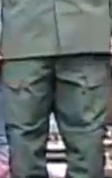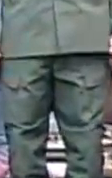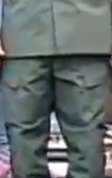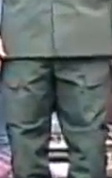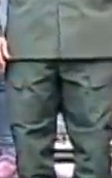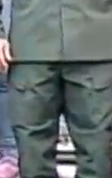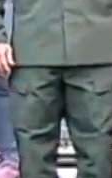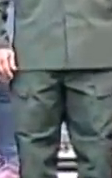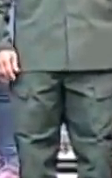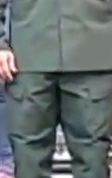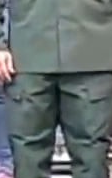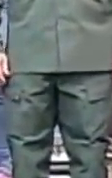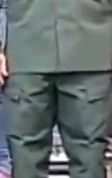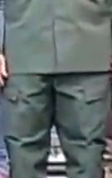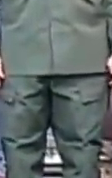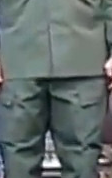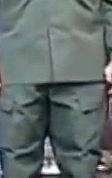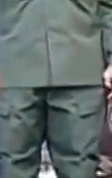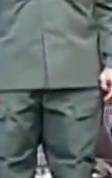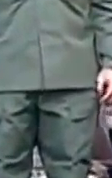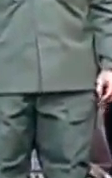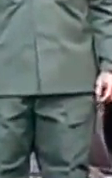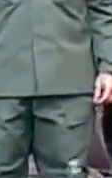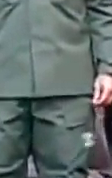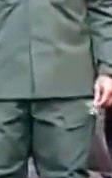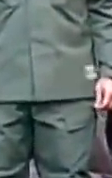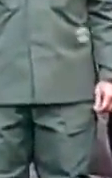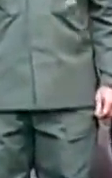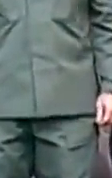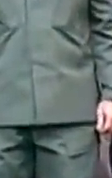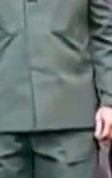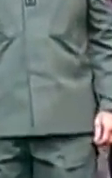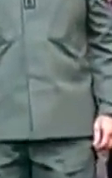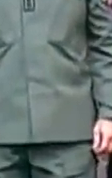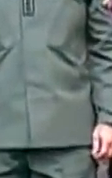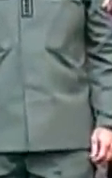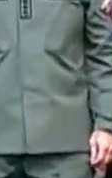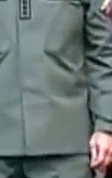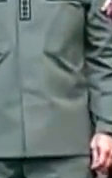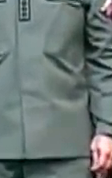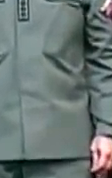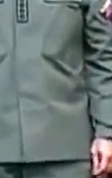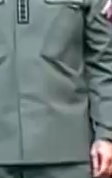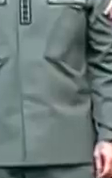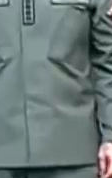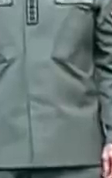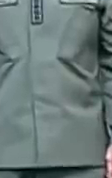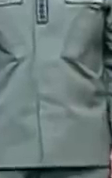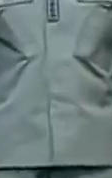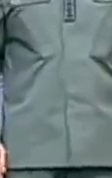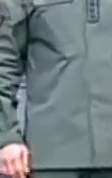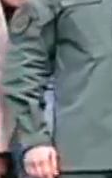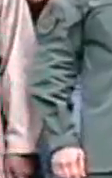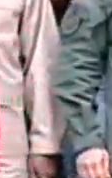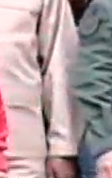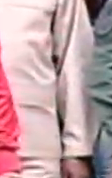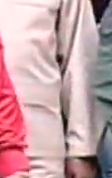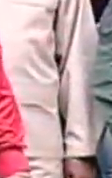estas imágenes y con el resumen del mensaje del presidente Nicolás Maduro, despedimos esta transmisión.